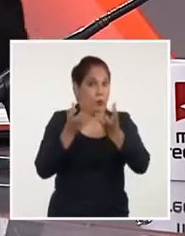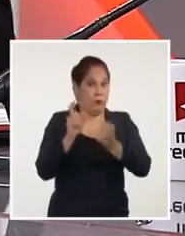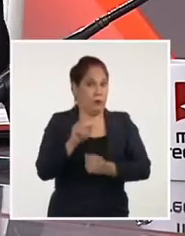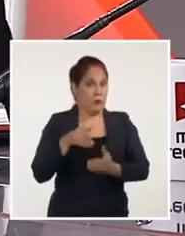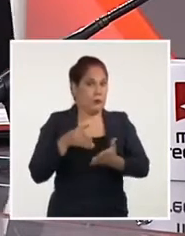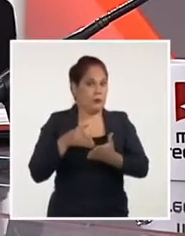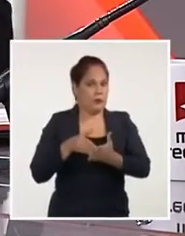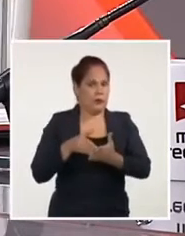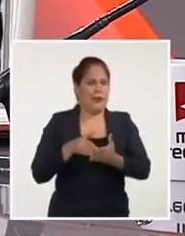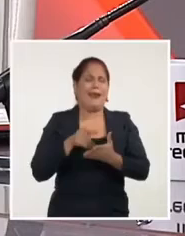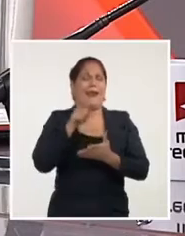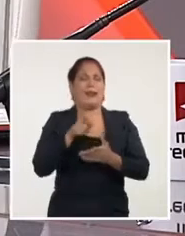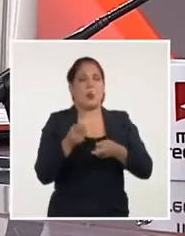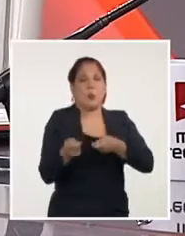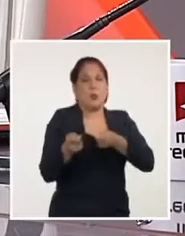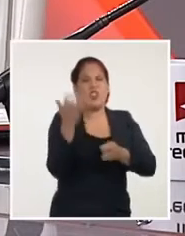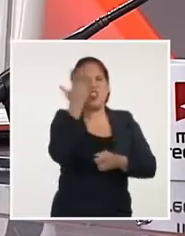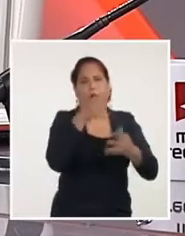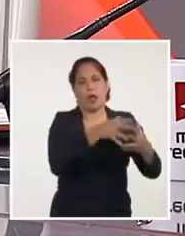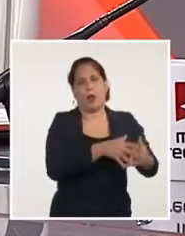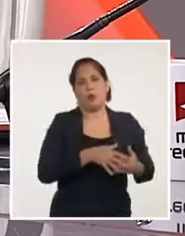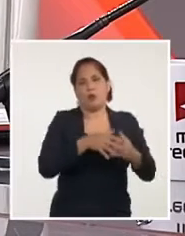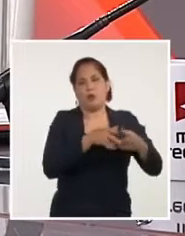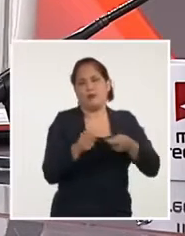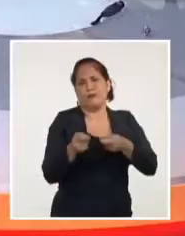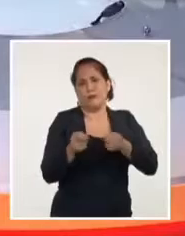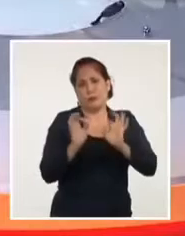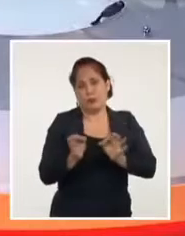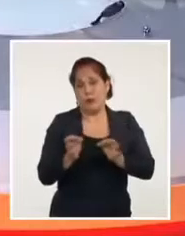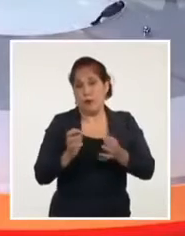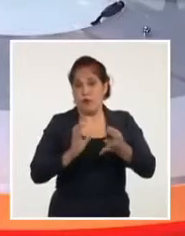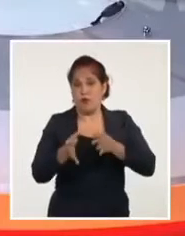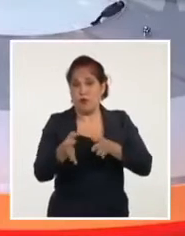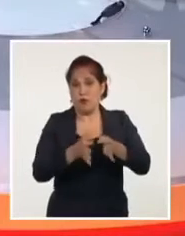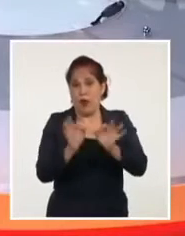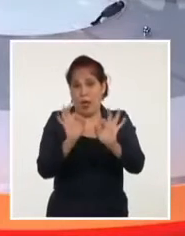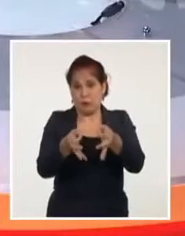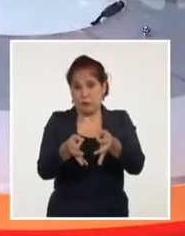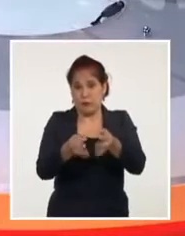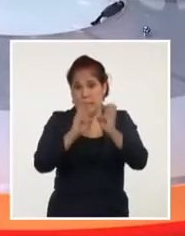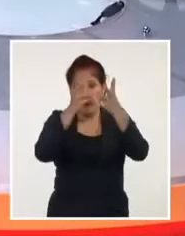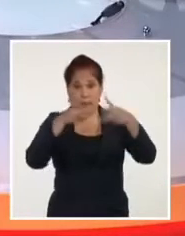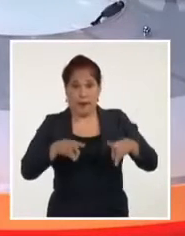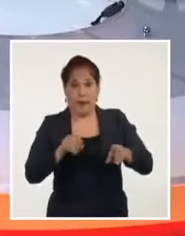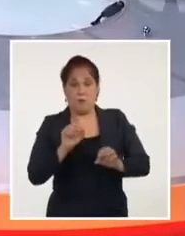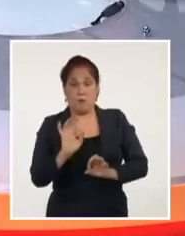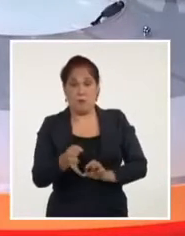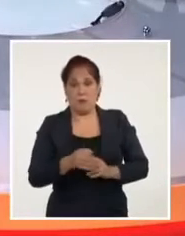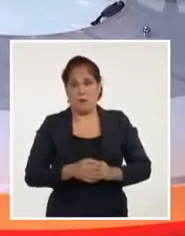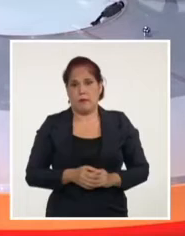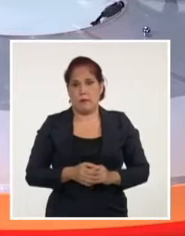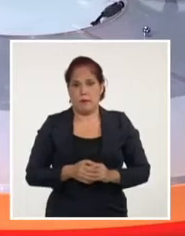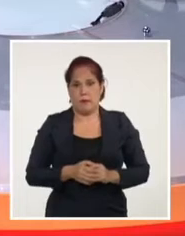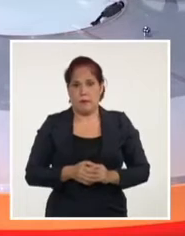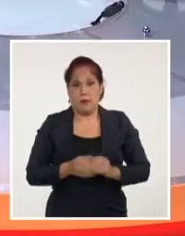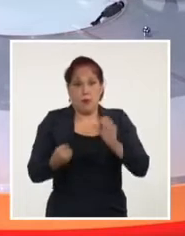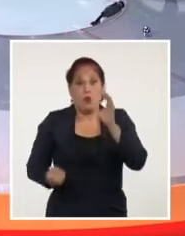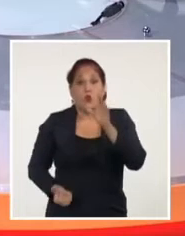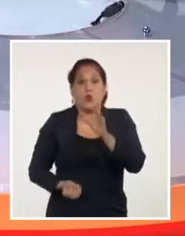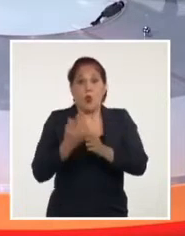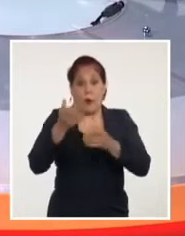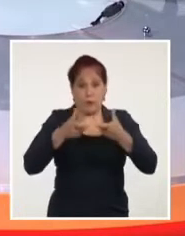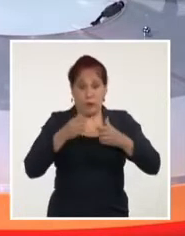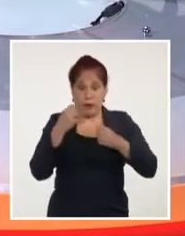yo creo que es un poco la expresión de cómo funciona esta red de Rosa, cómo poner en función de